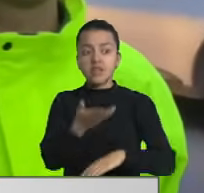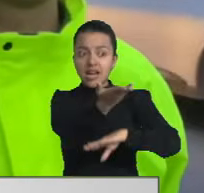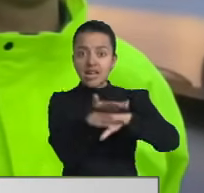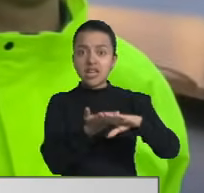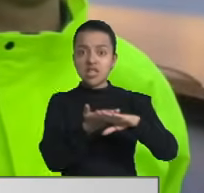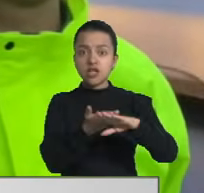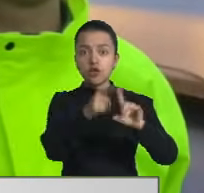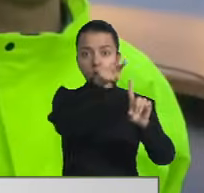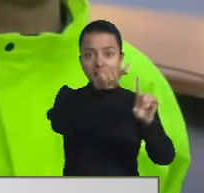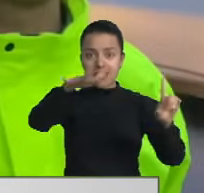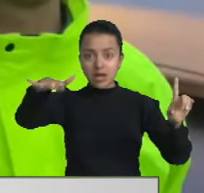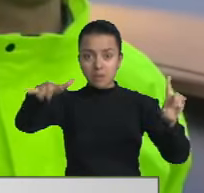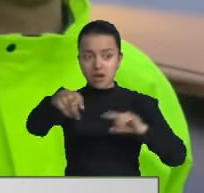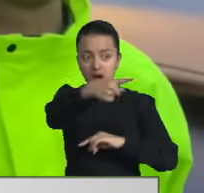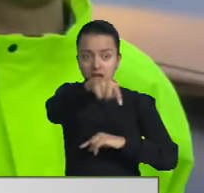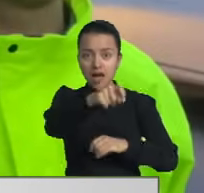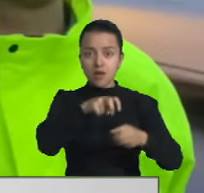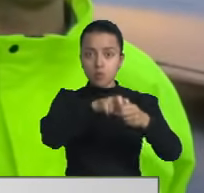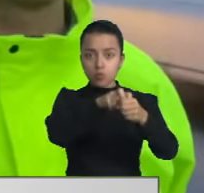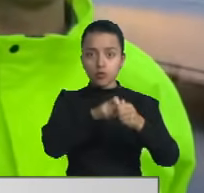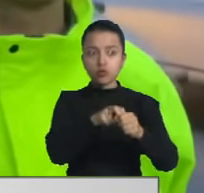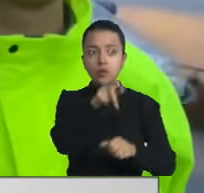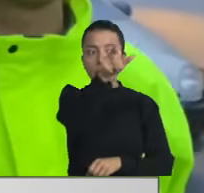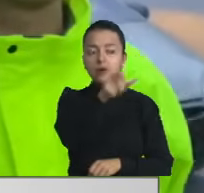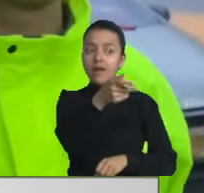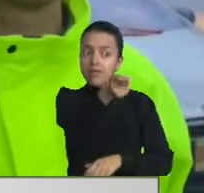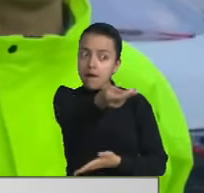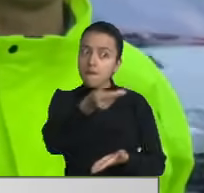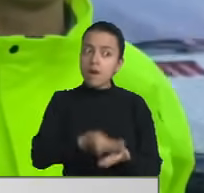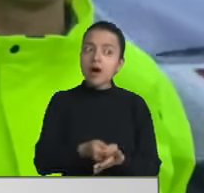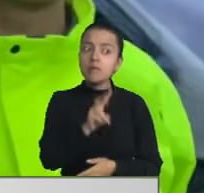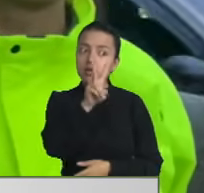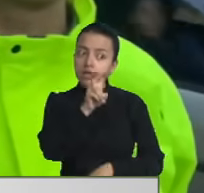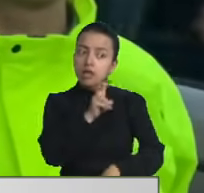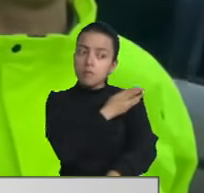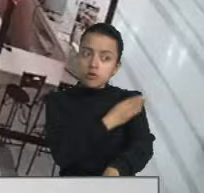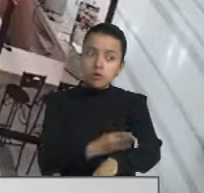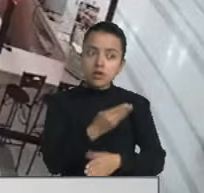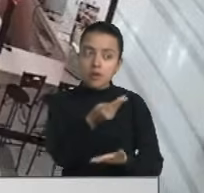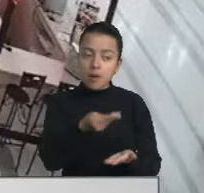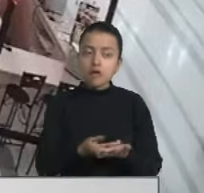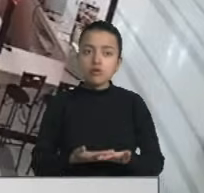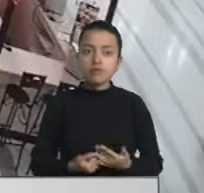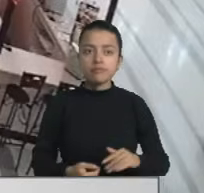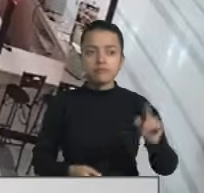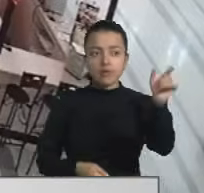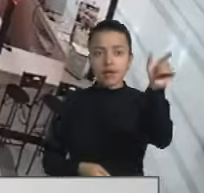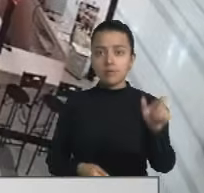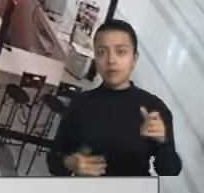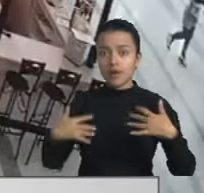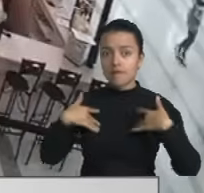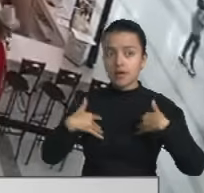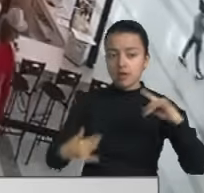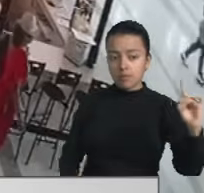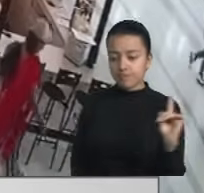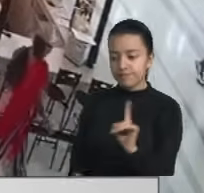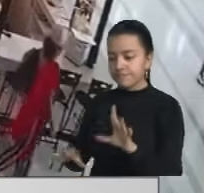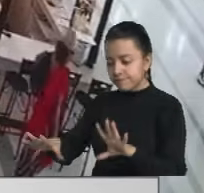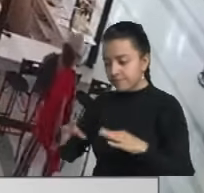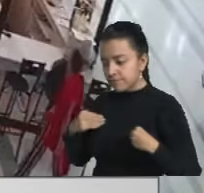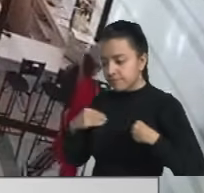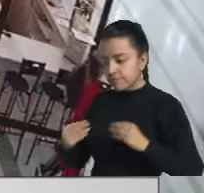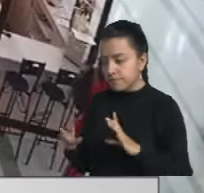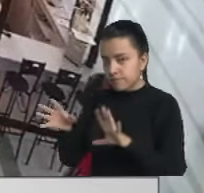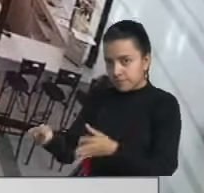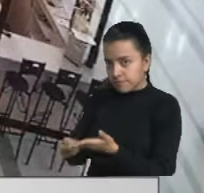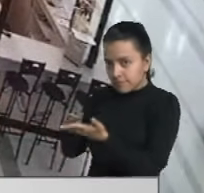terminal de Tuluá, es capturado por el Gaula y colocado a disposición de la Fiscalía General de la Nación. La víctima venía siendo objeto de amenazas